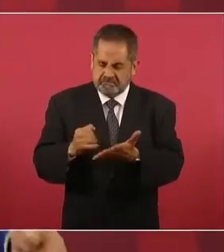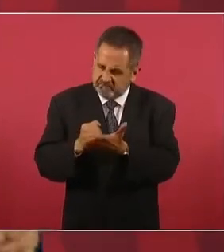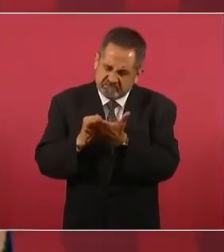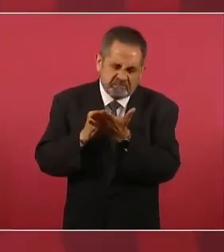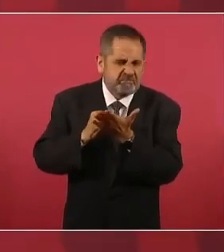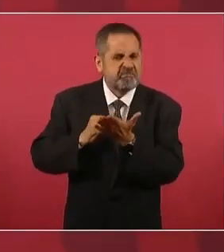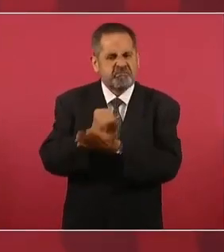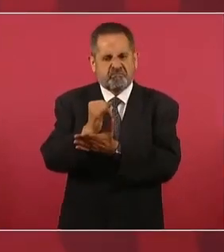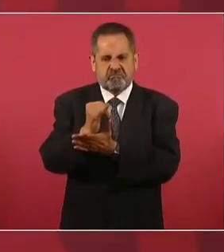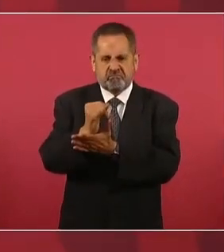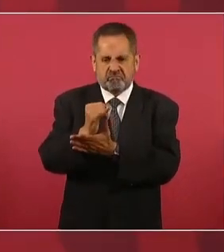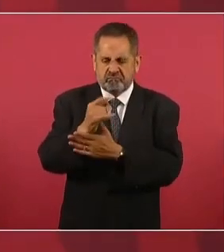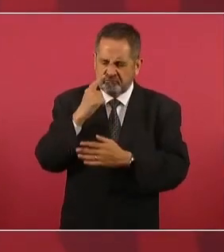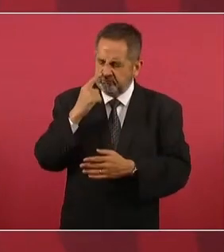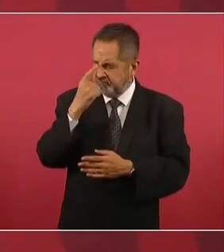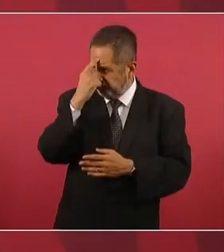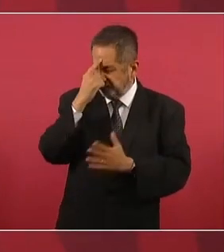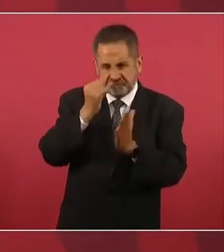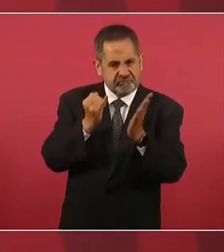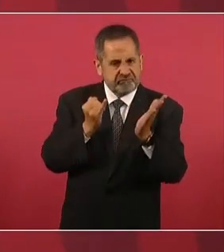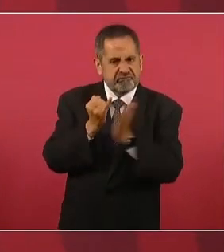tomar decisiones.